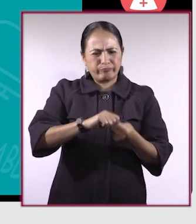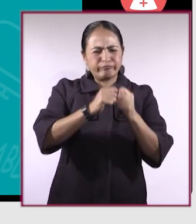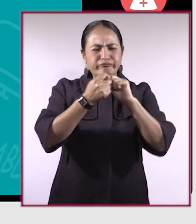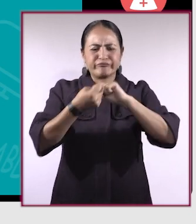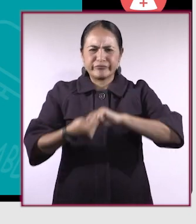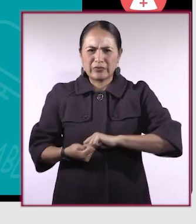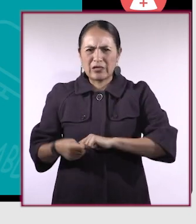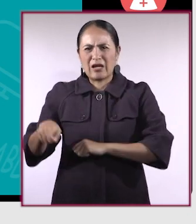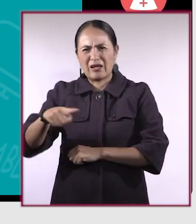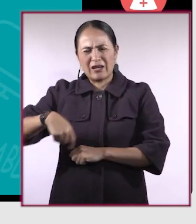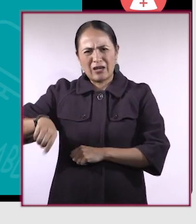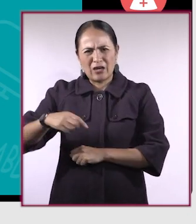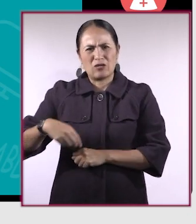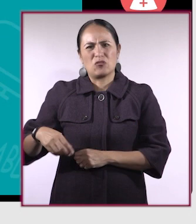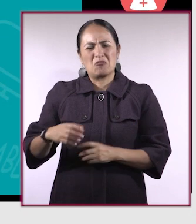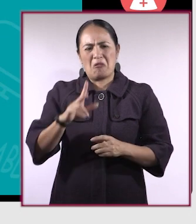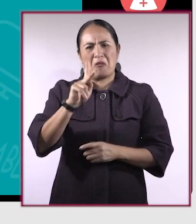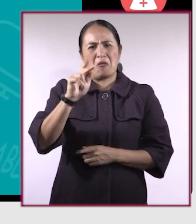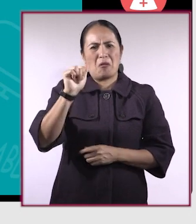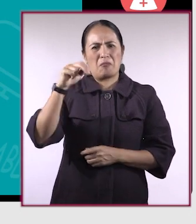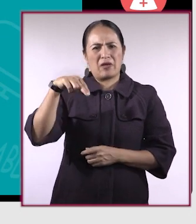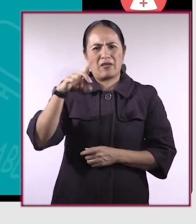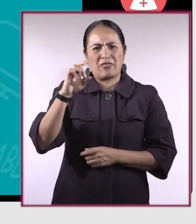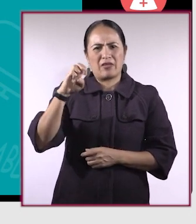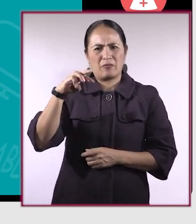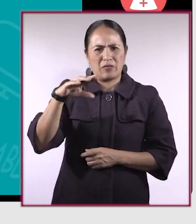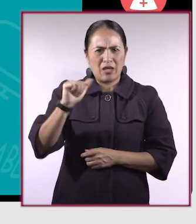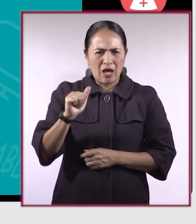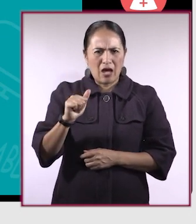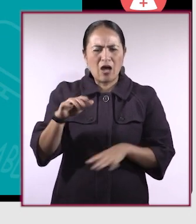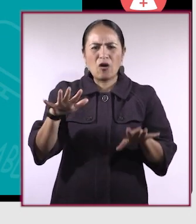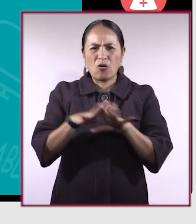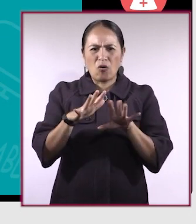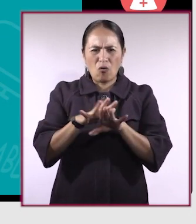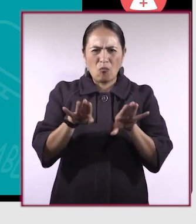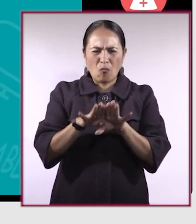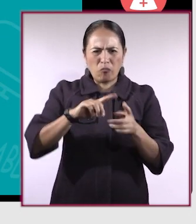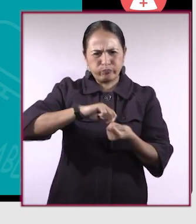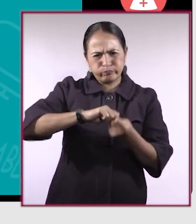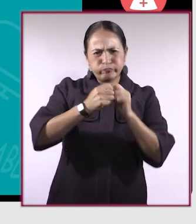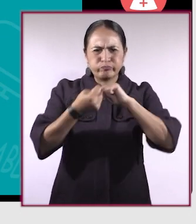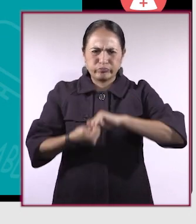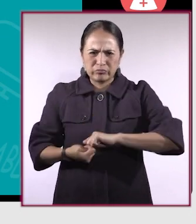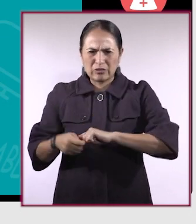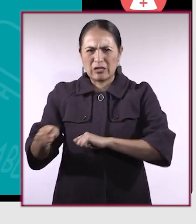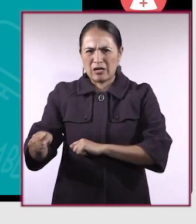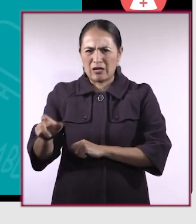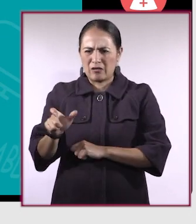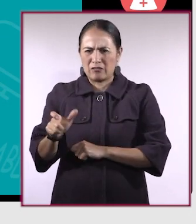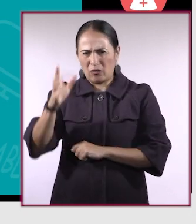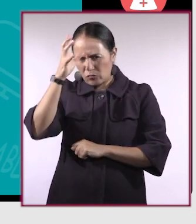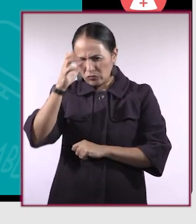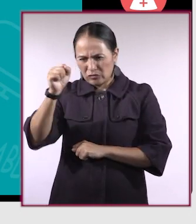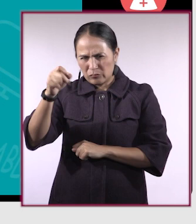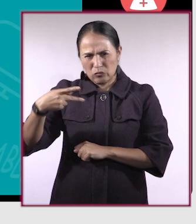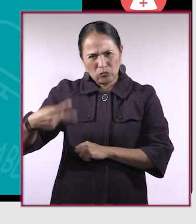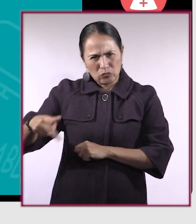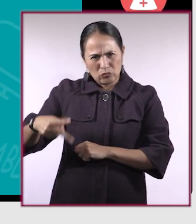como lo que estamos viviendo ahora de una pandemia? ¿Cómo se hace esta adaptación y cuál es el reto al que se enfrentan con las traducciones?